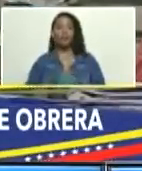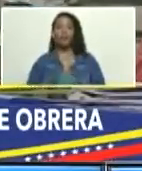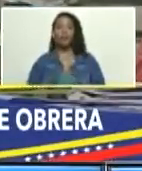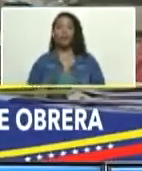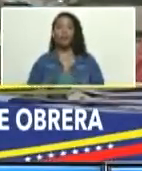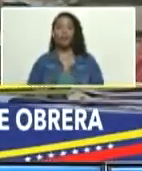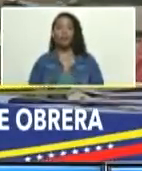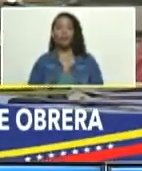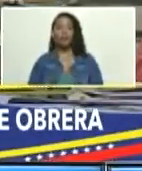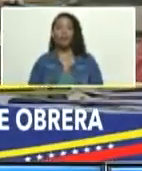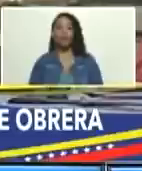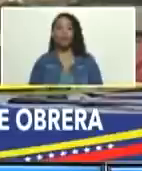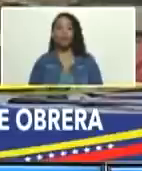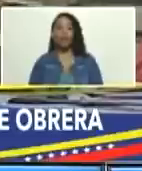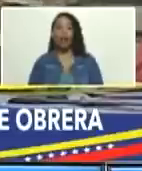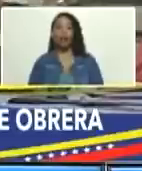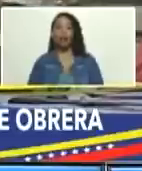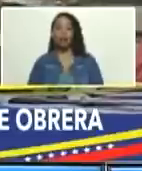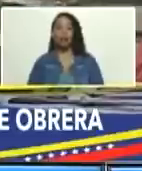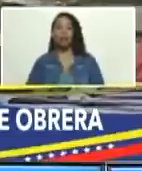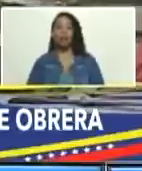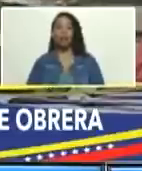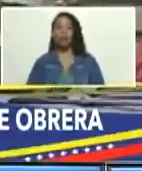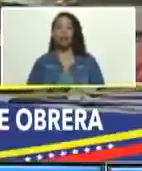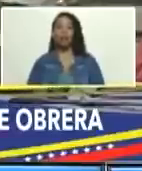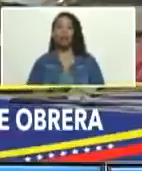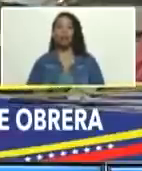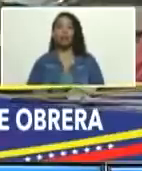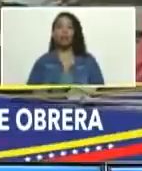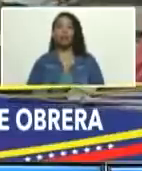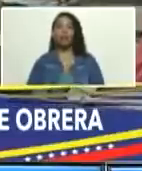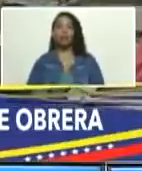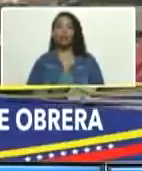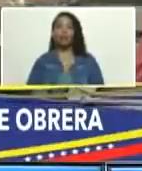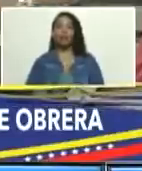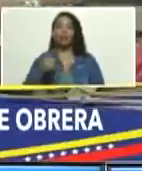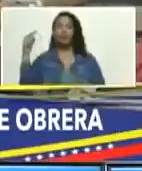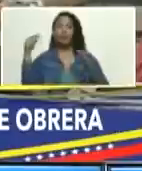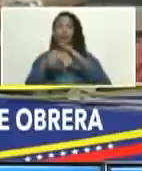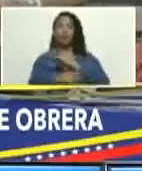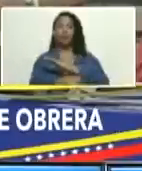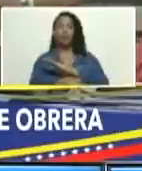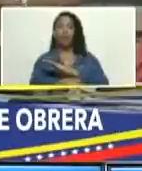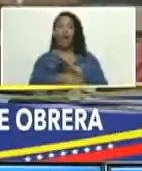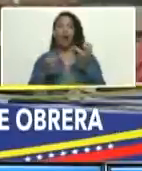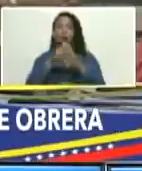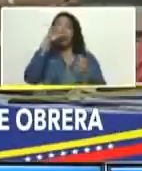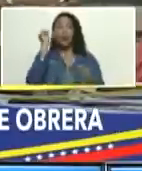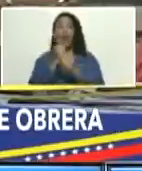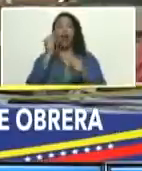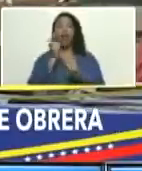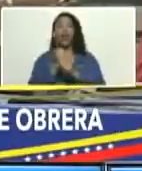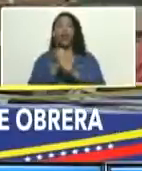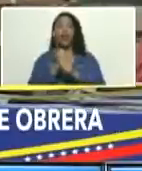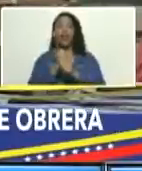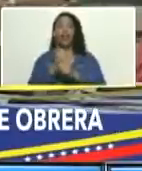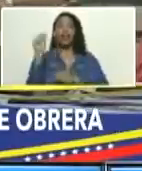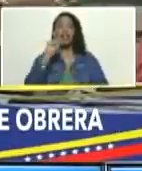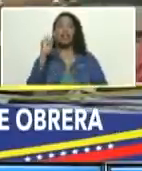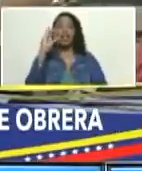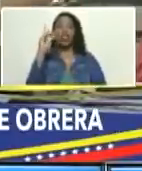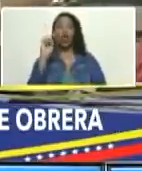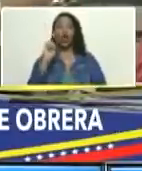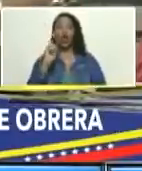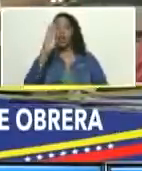Admiro profundamente a la clase obrera industrial de Guayana. Admiro profundamente a la clase obrera de Sidor.